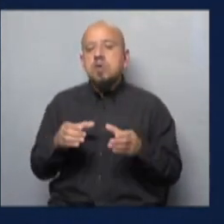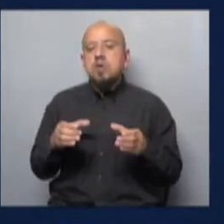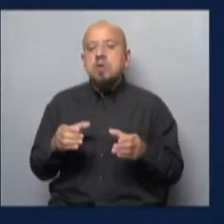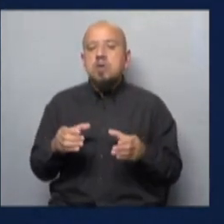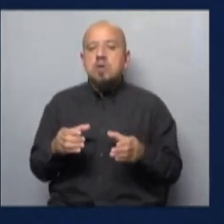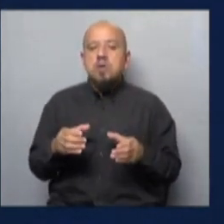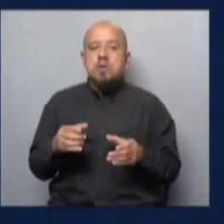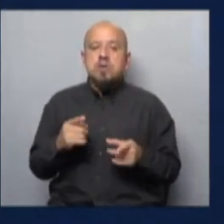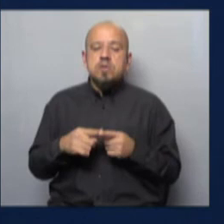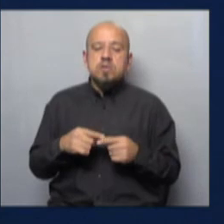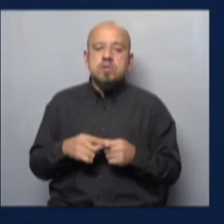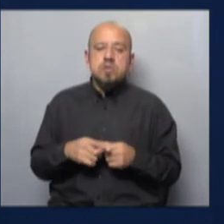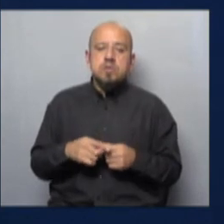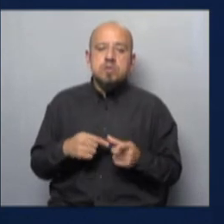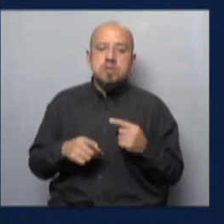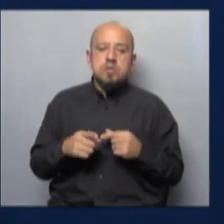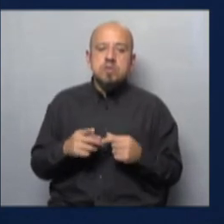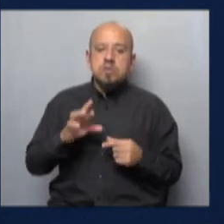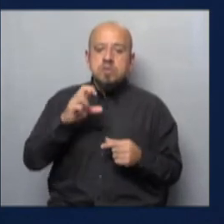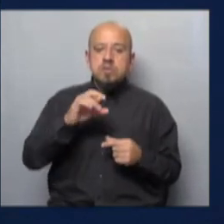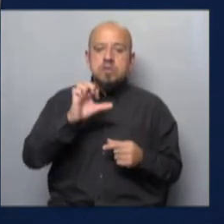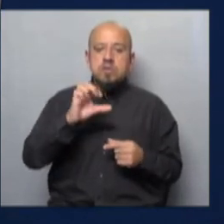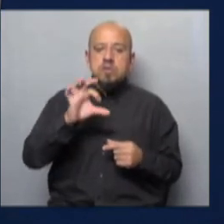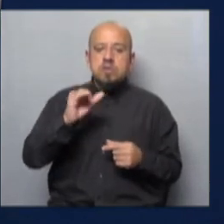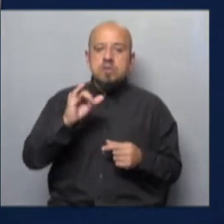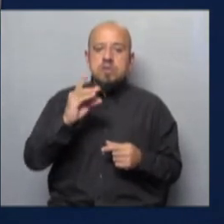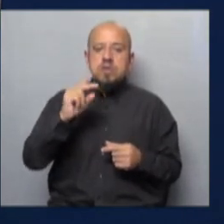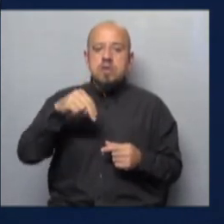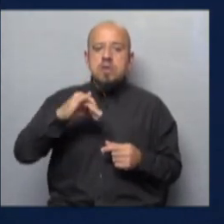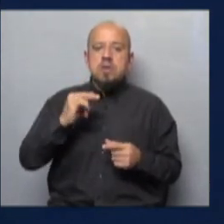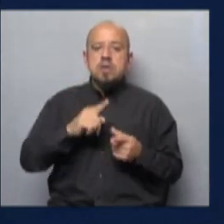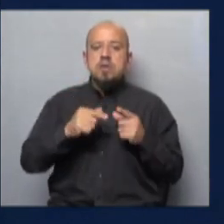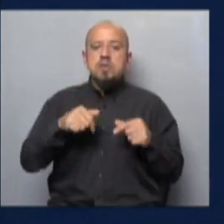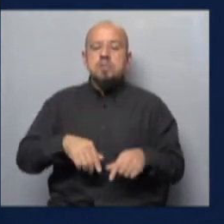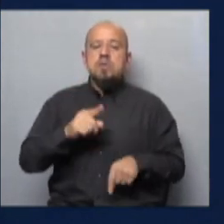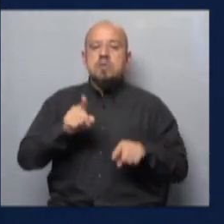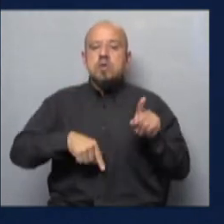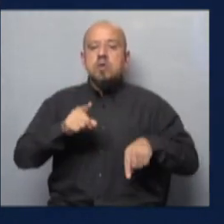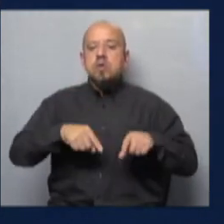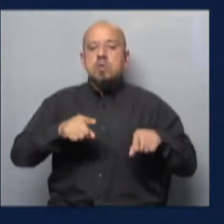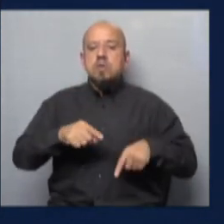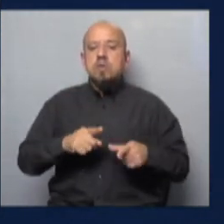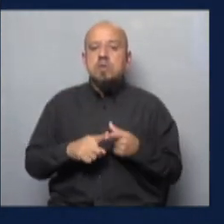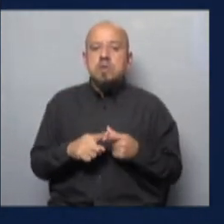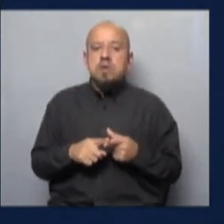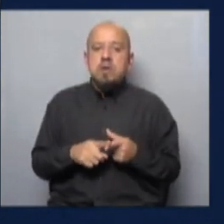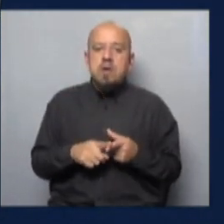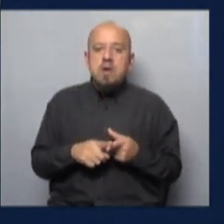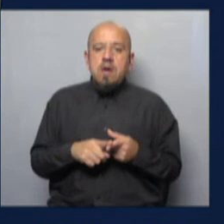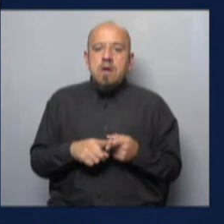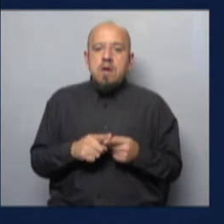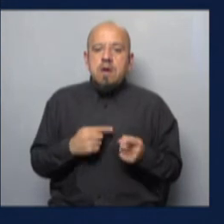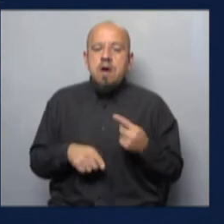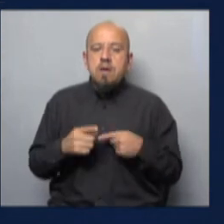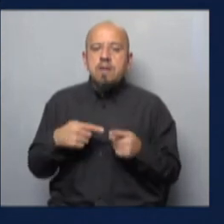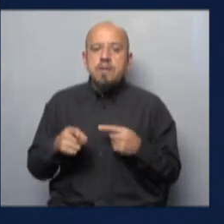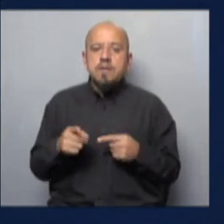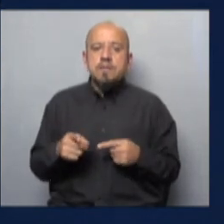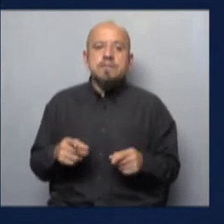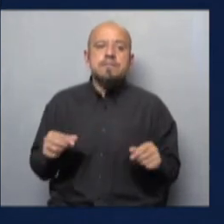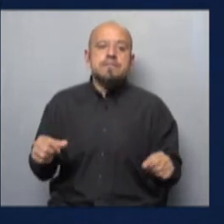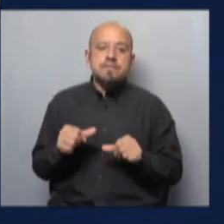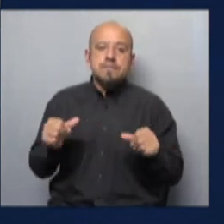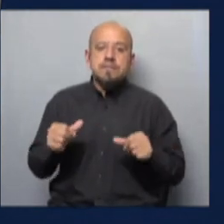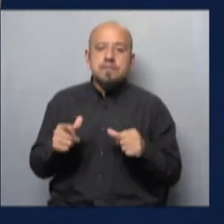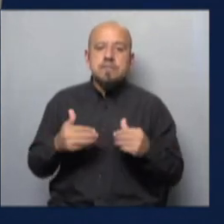lo que es el departamento de residencias que recibe a las personas e inicia los trámites y los concluyen entonces de esa manera efectivizan